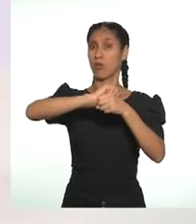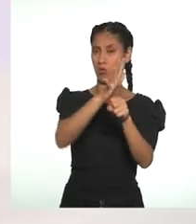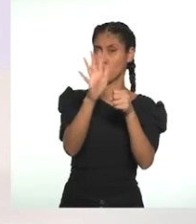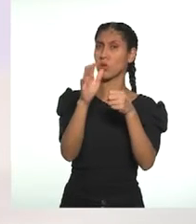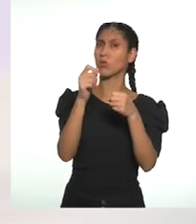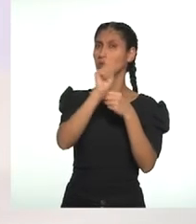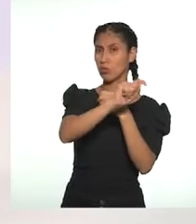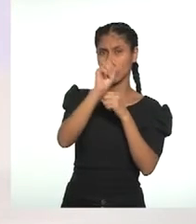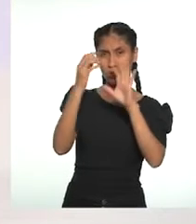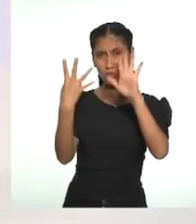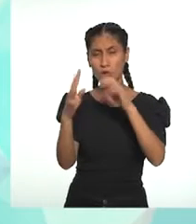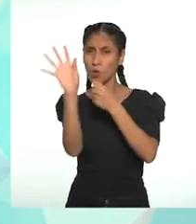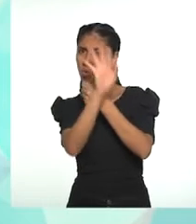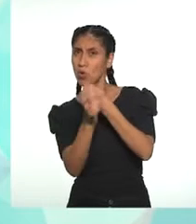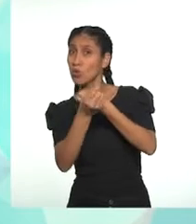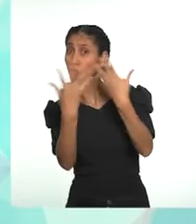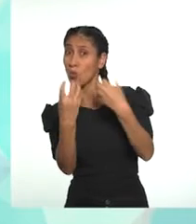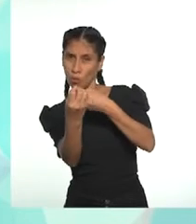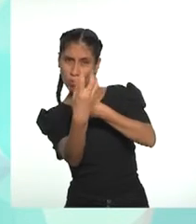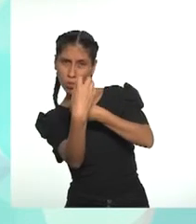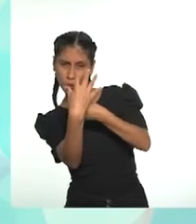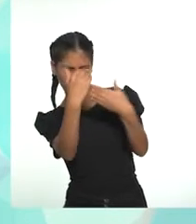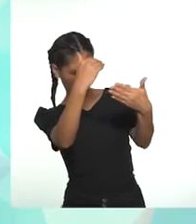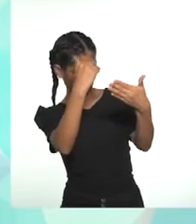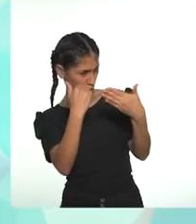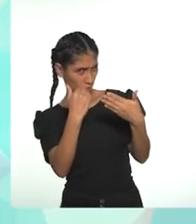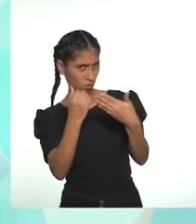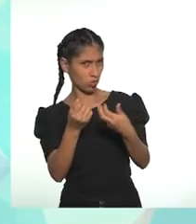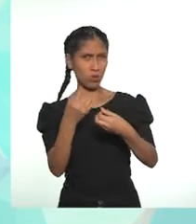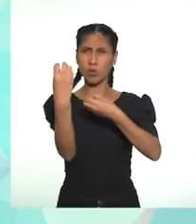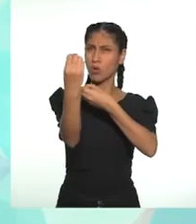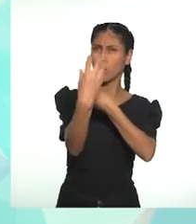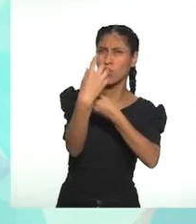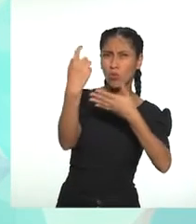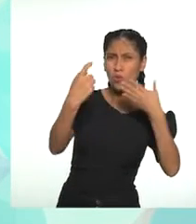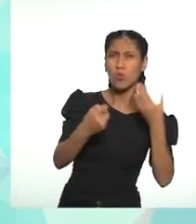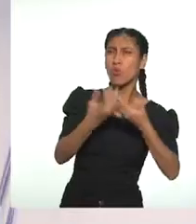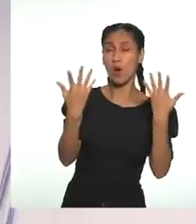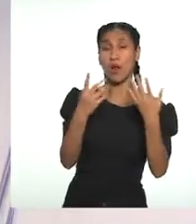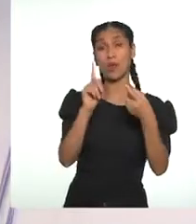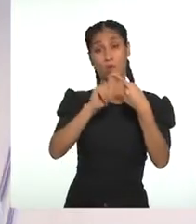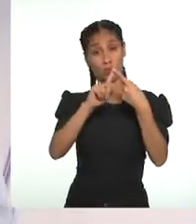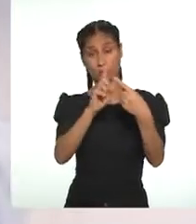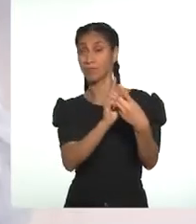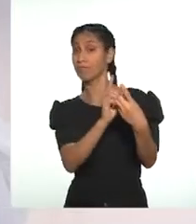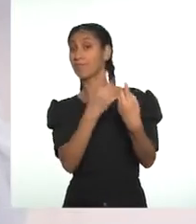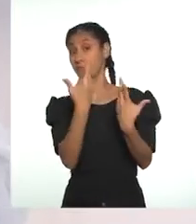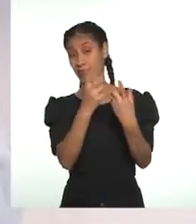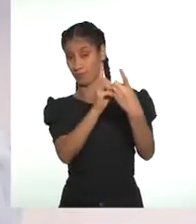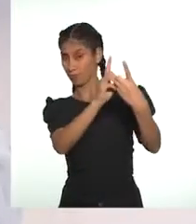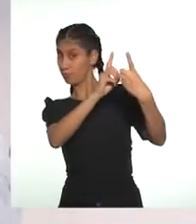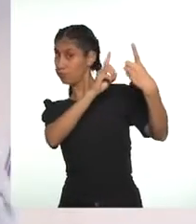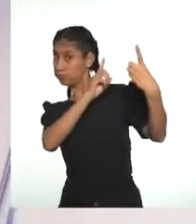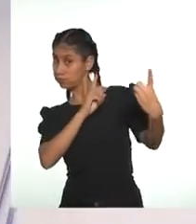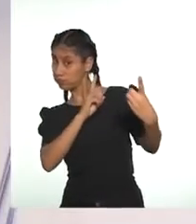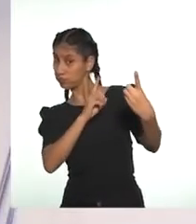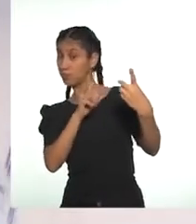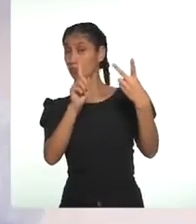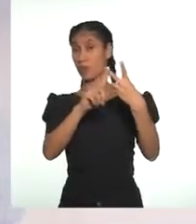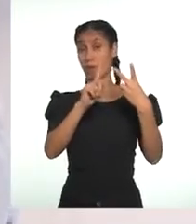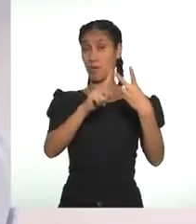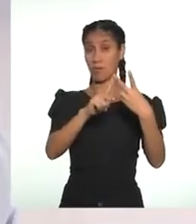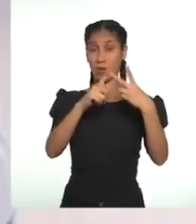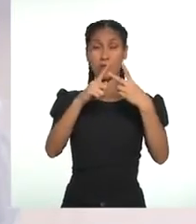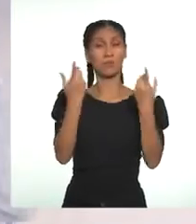la COVID-19. ¿Podrías contarnos cuáles son esas recomendaciones? Mantener la distancia de las demás